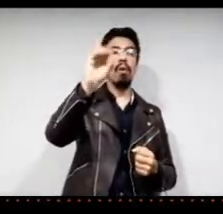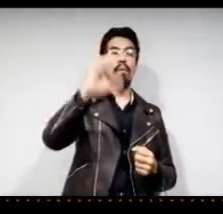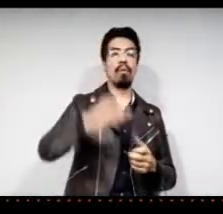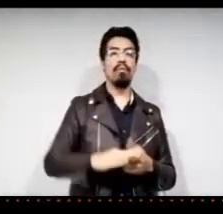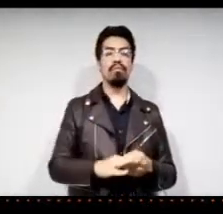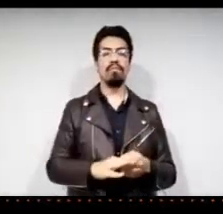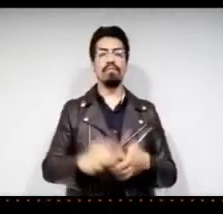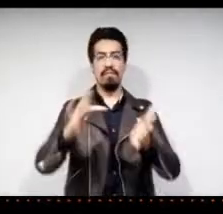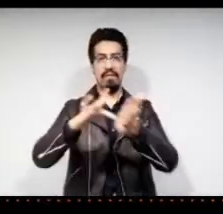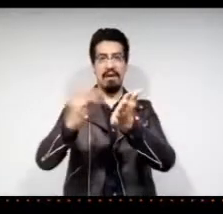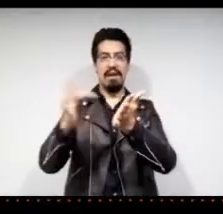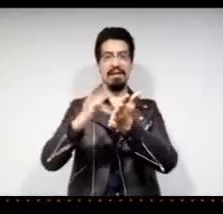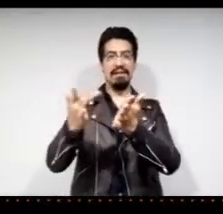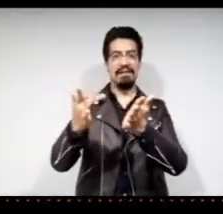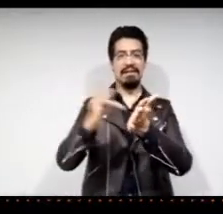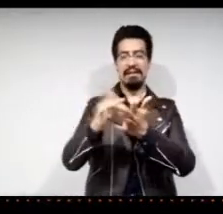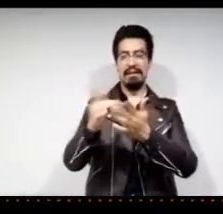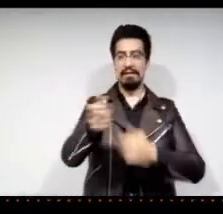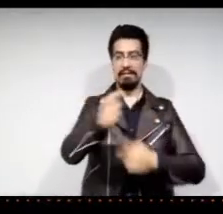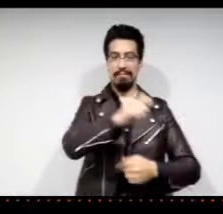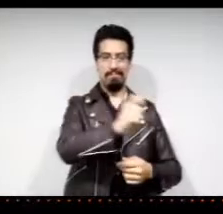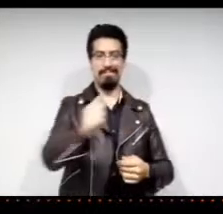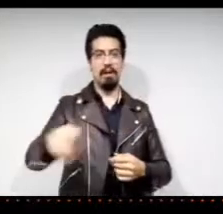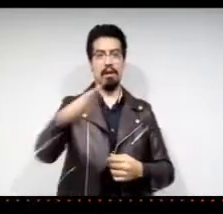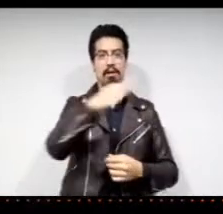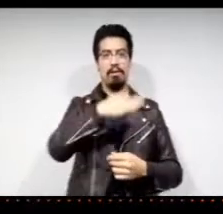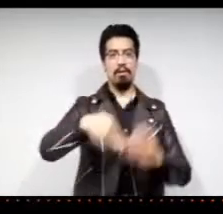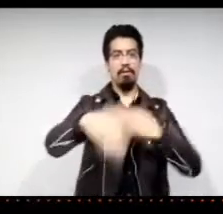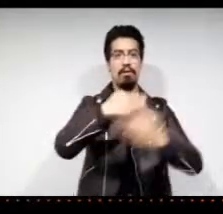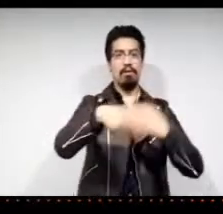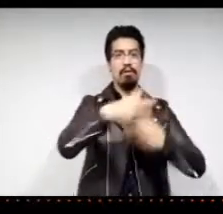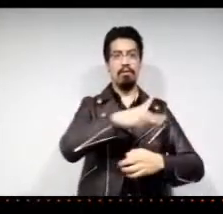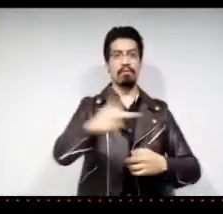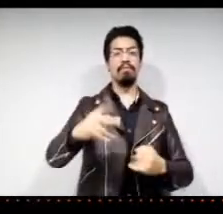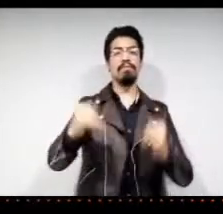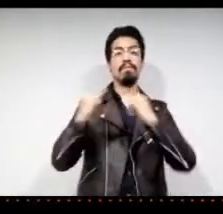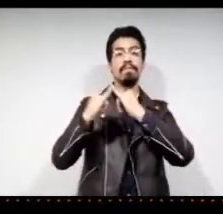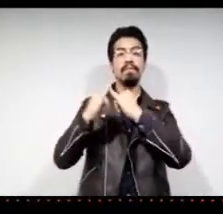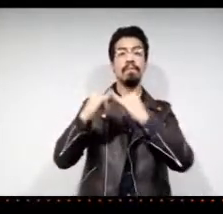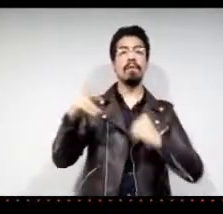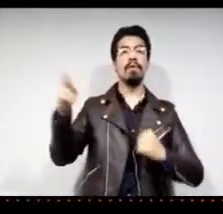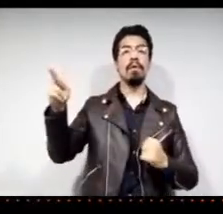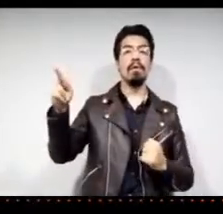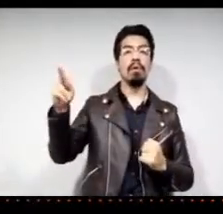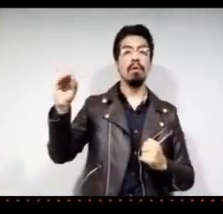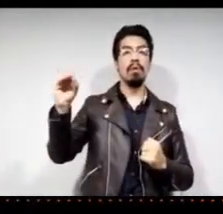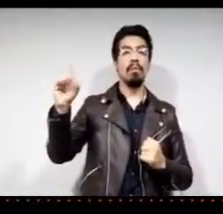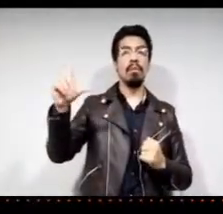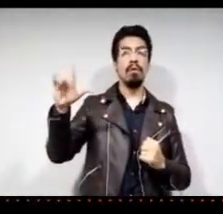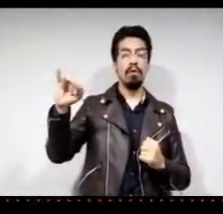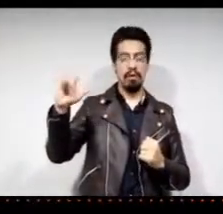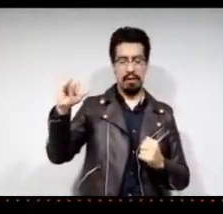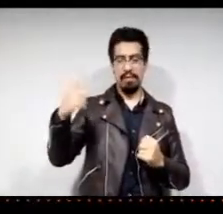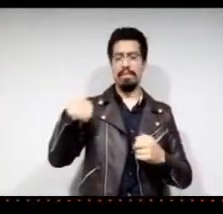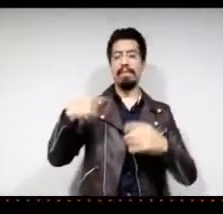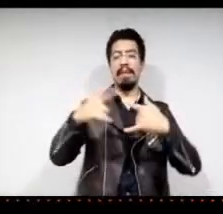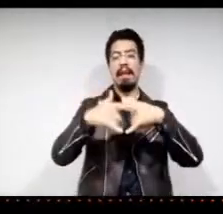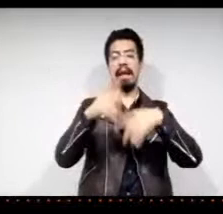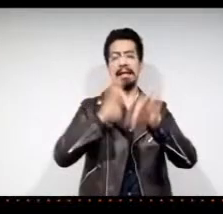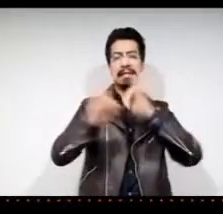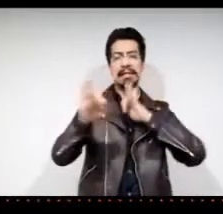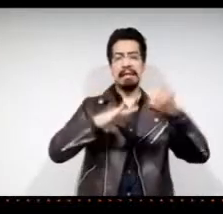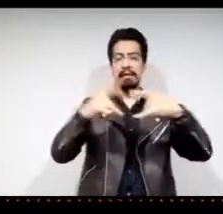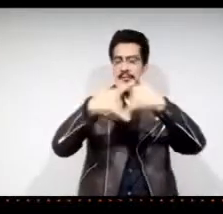Muchas gracias. Un saludo a toda la audiencia. El Instituto Politécnico Nacional ha trabajado históricamente bajo un